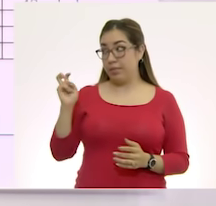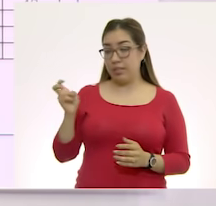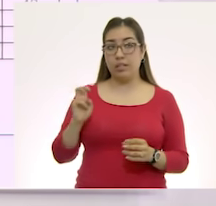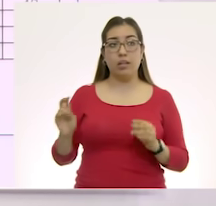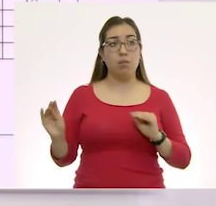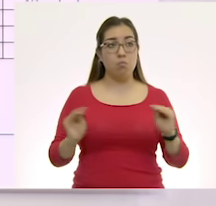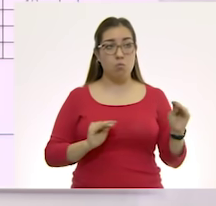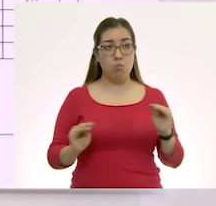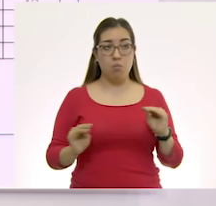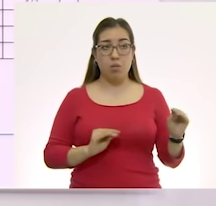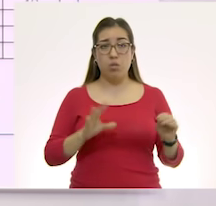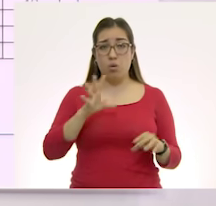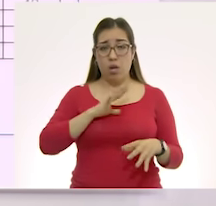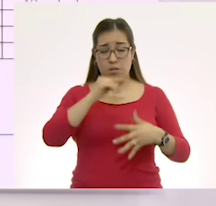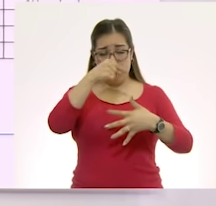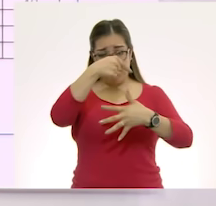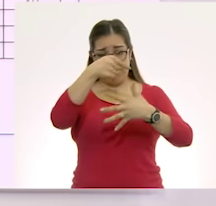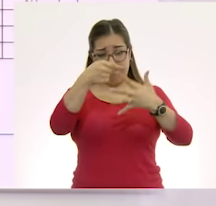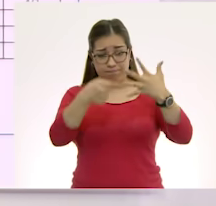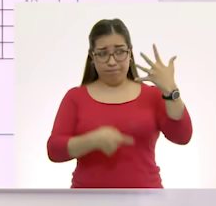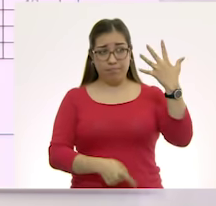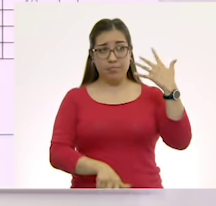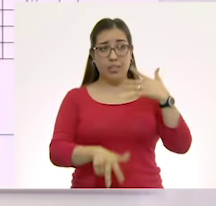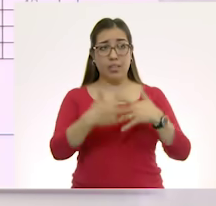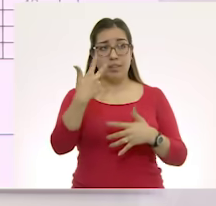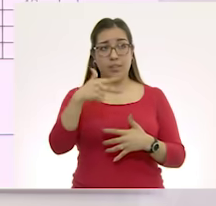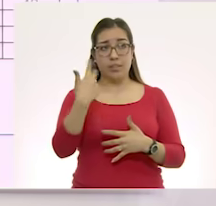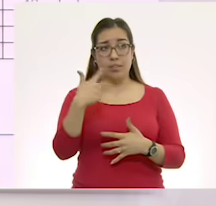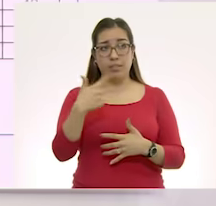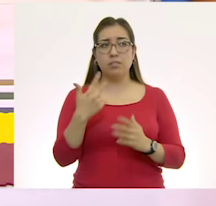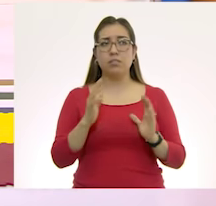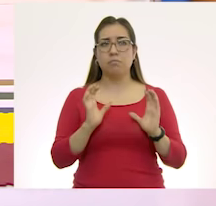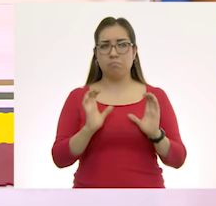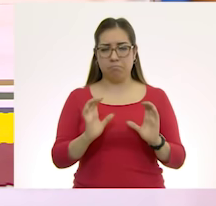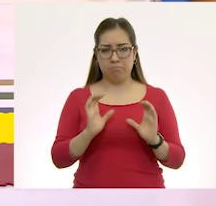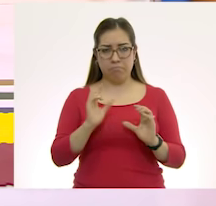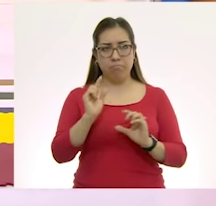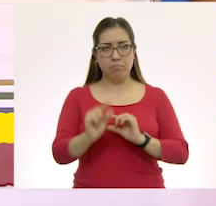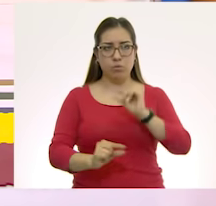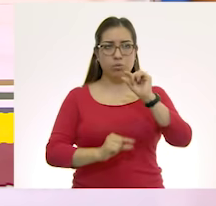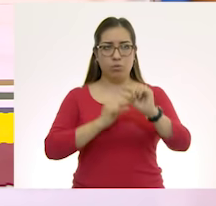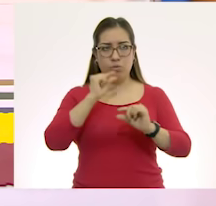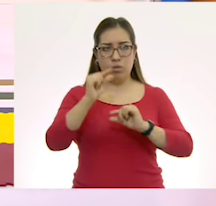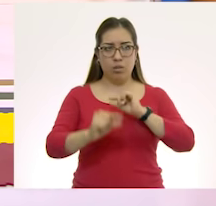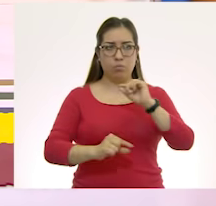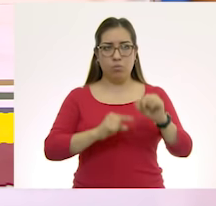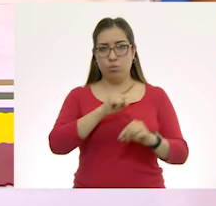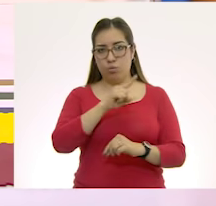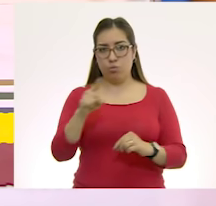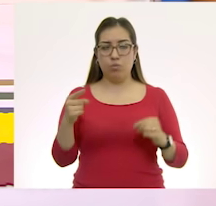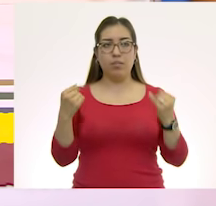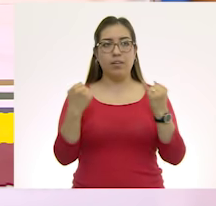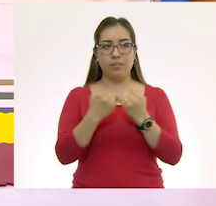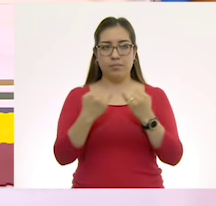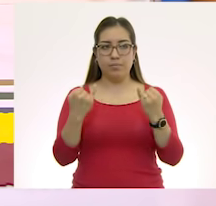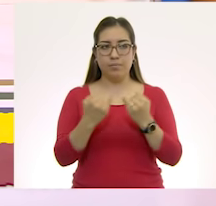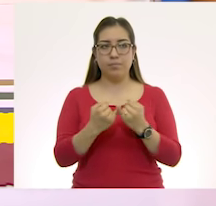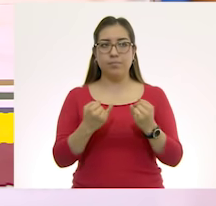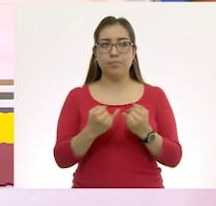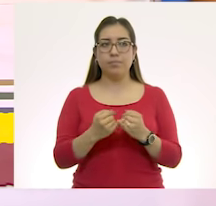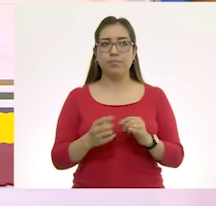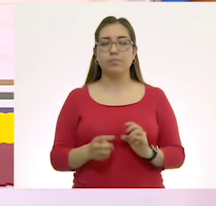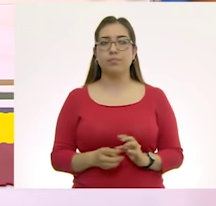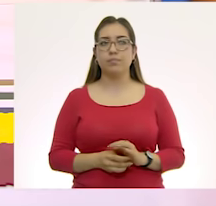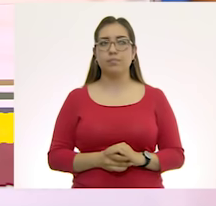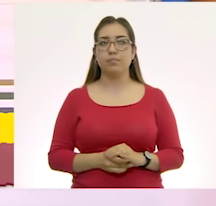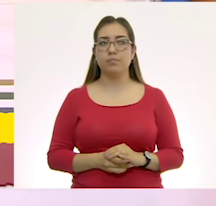son 13 movimientos súbitos. Los vamos a hacer poco a poquito, como lo hicimos anteriormente. A ver, quiero ver cómo. Para que ustedes también lo tengan ahí. Son golpe fuerte